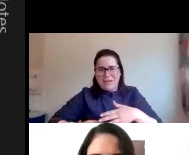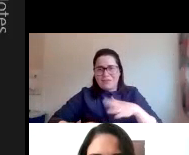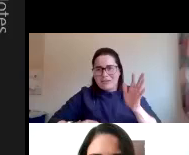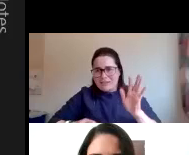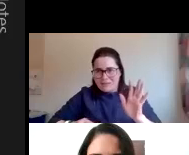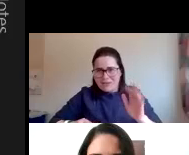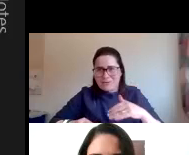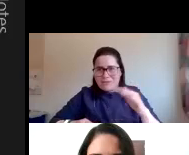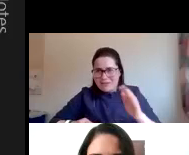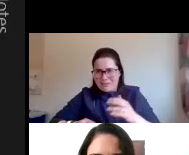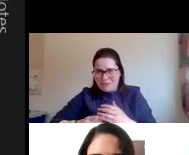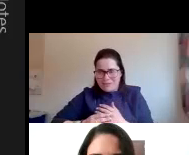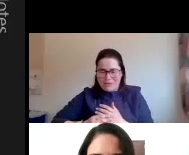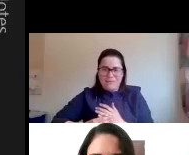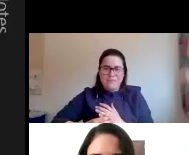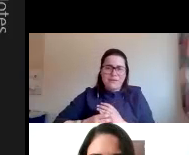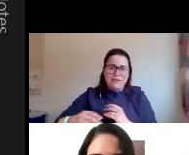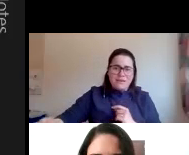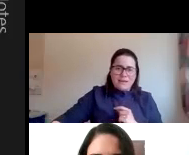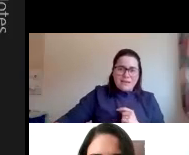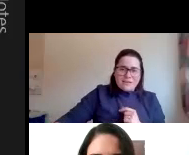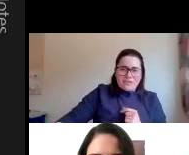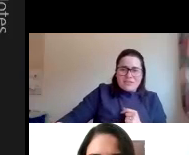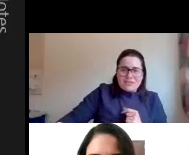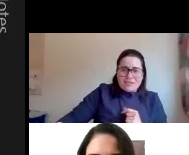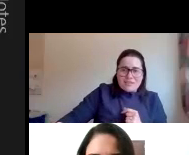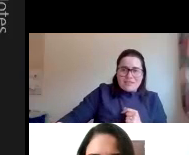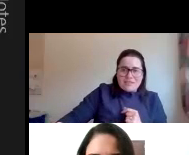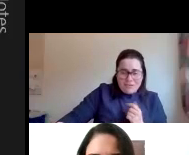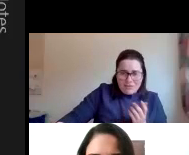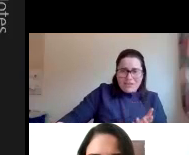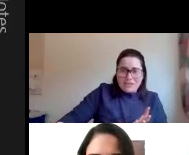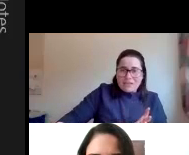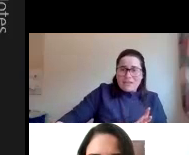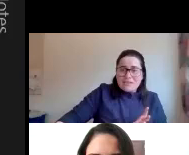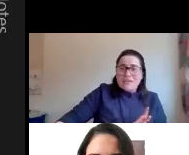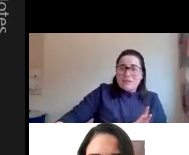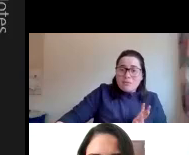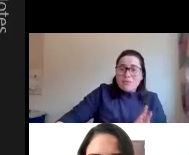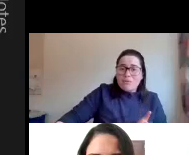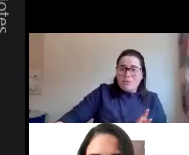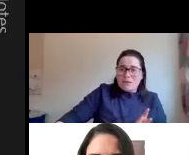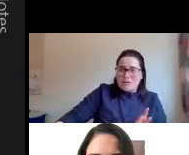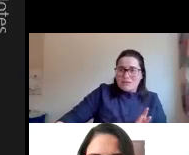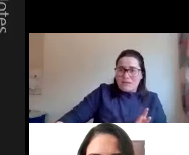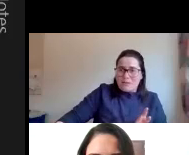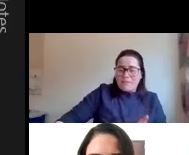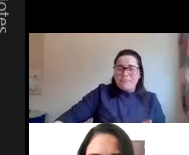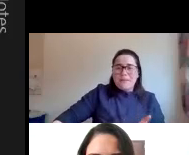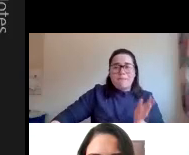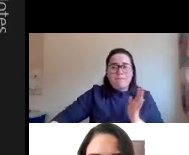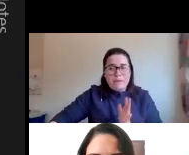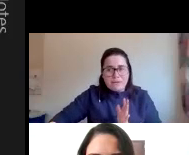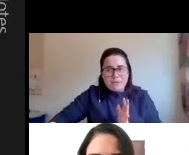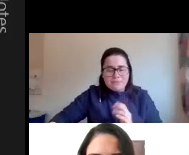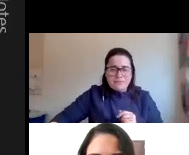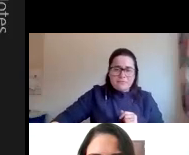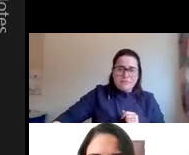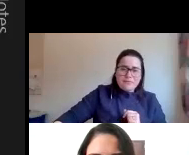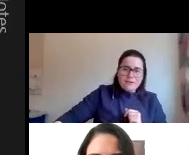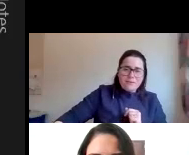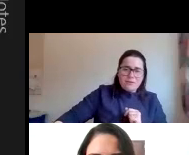más allá de los 30 metros, 40 metros, ¿verdad? Entonces, significa que Atitlán está en un muy buen estado.